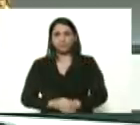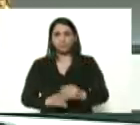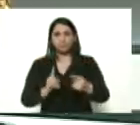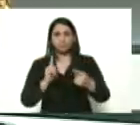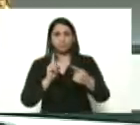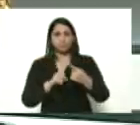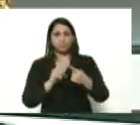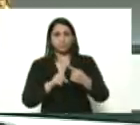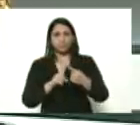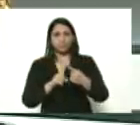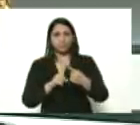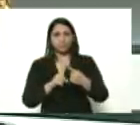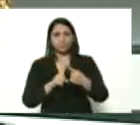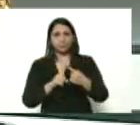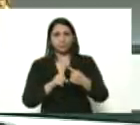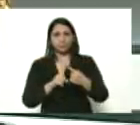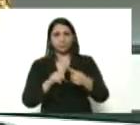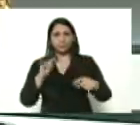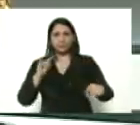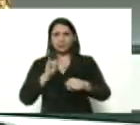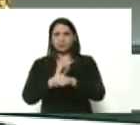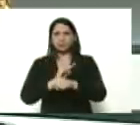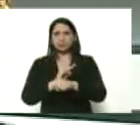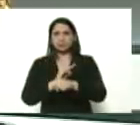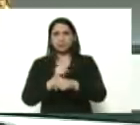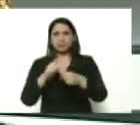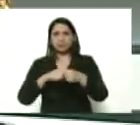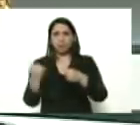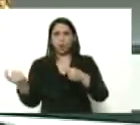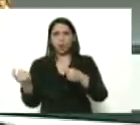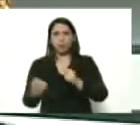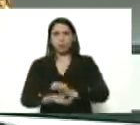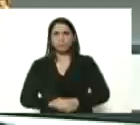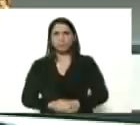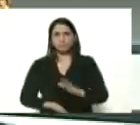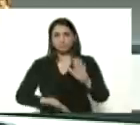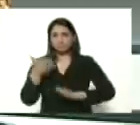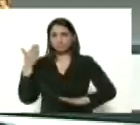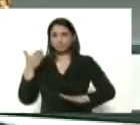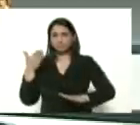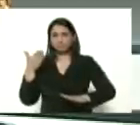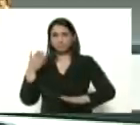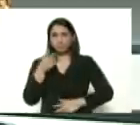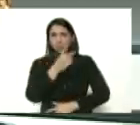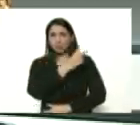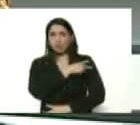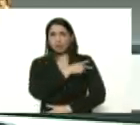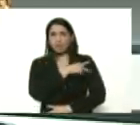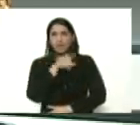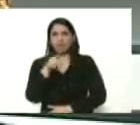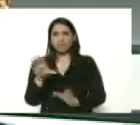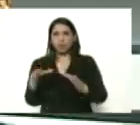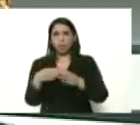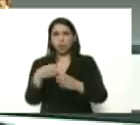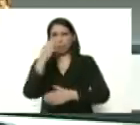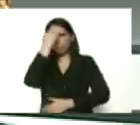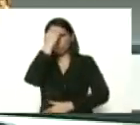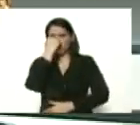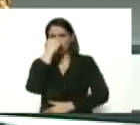el traidor, desertor y jefe de este comando